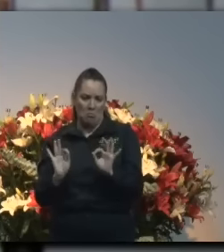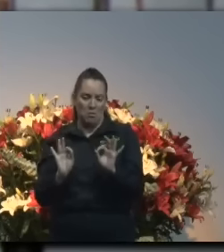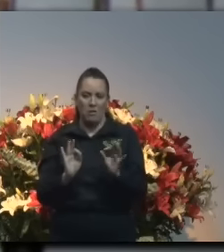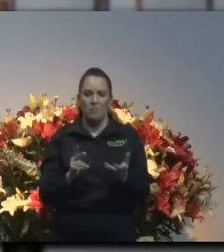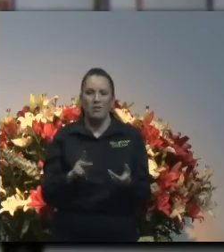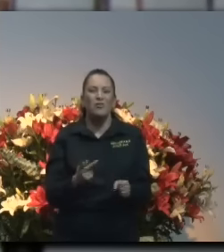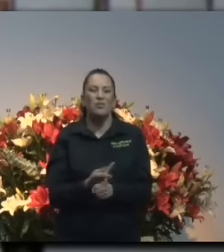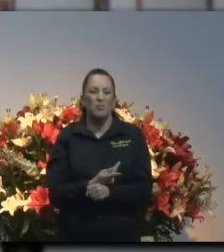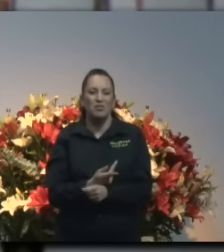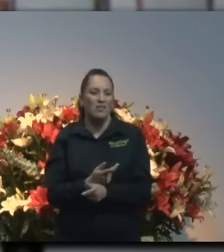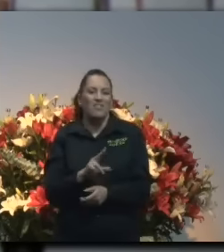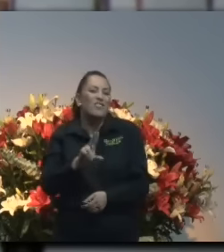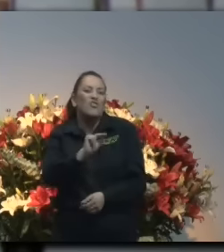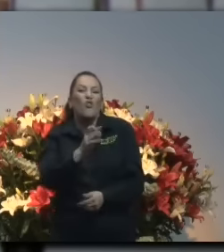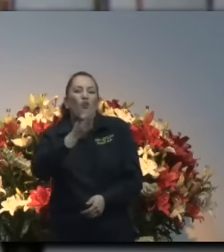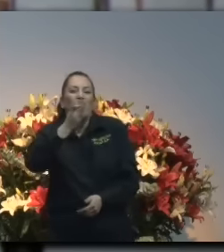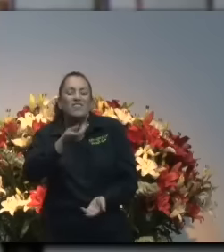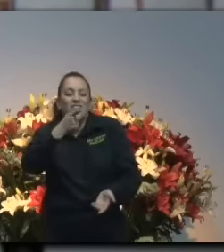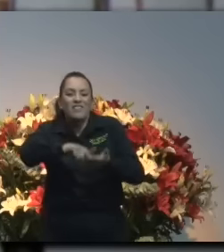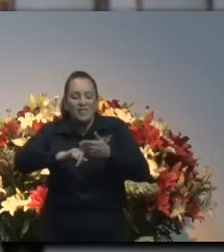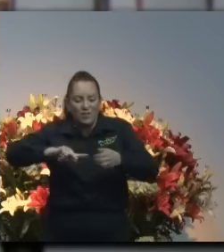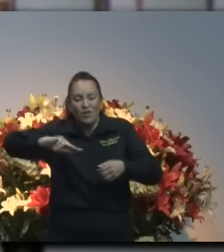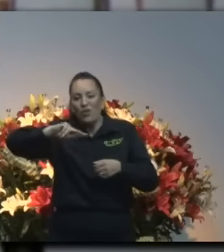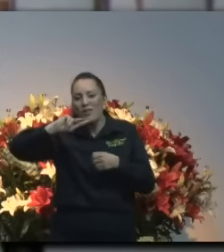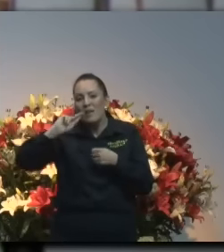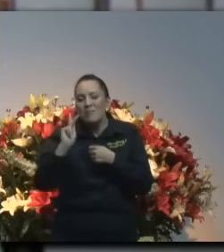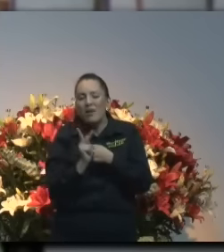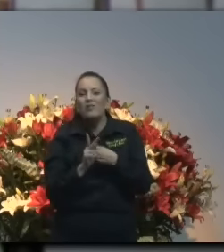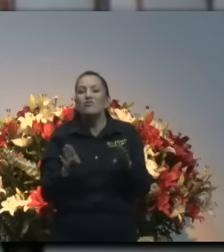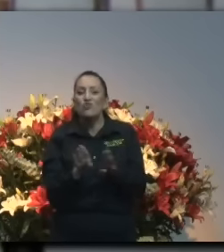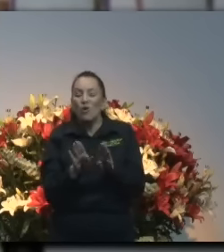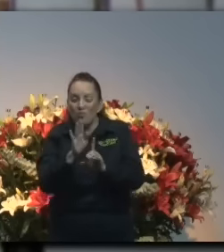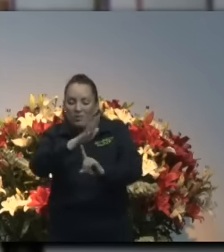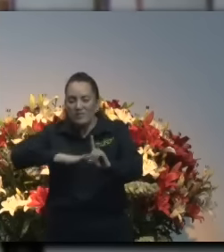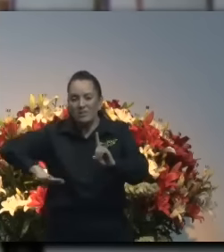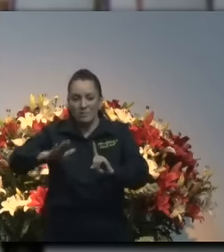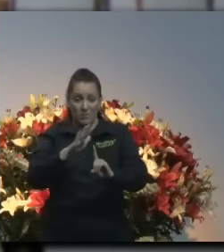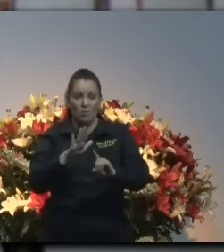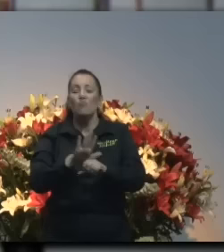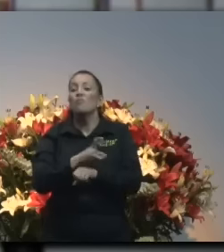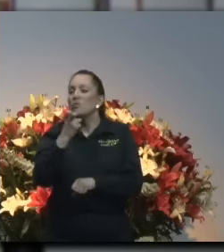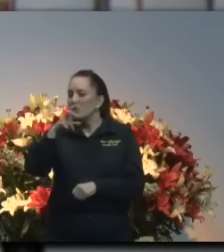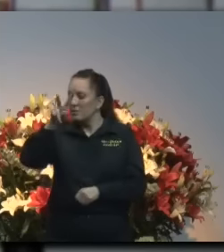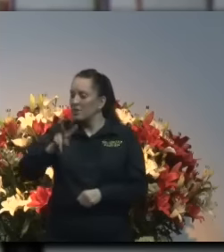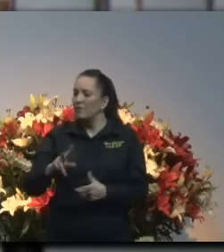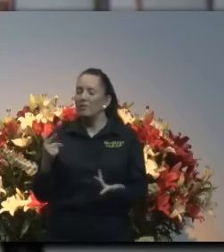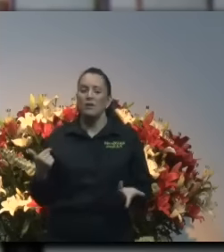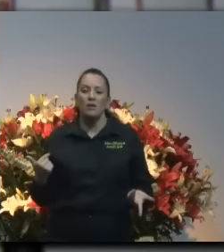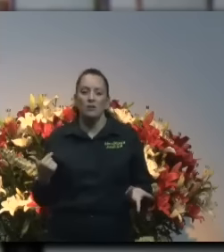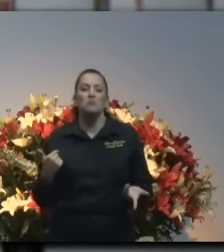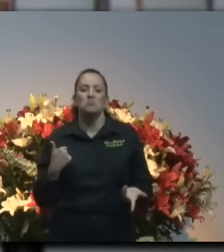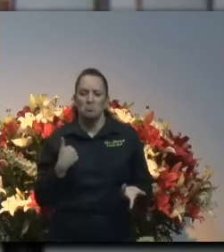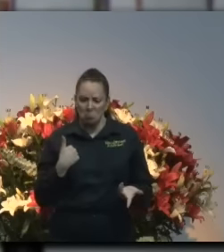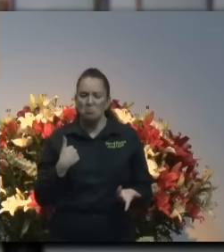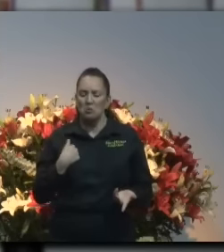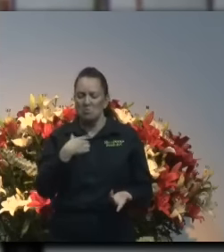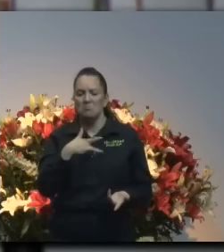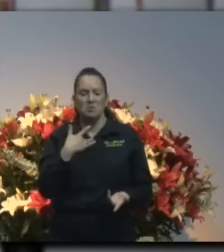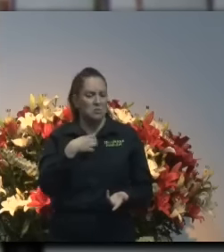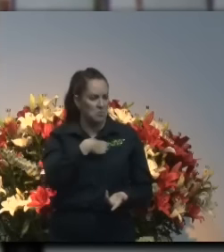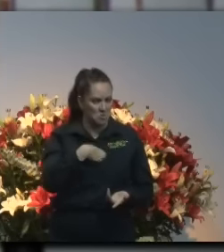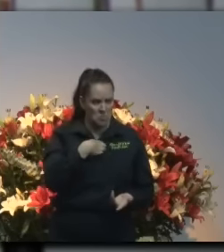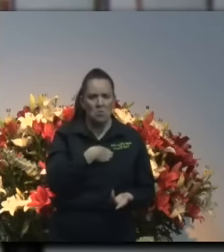problema en el país, no lo vas a poder corregir. Entonces yo de verdad celebro que estén aquí, celebro el respeto con los que nos